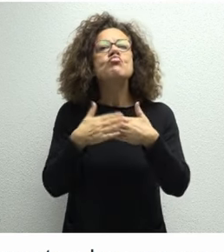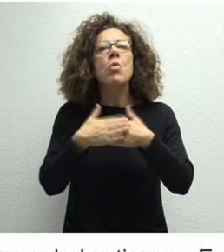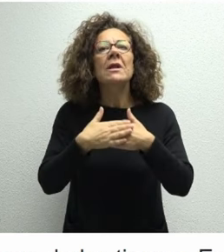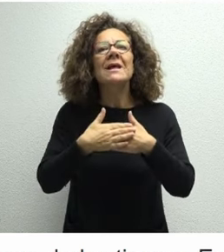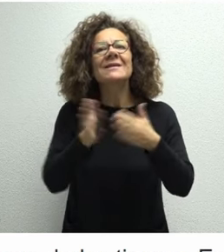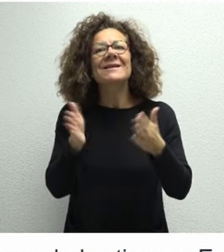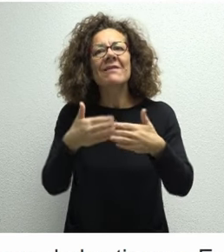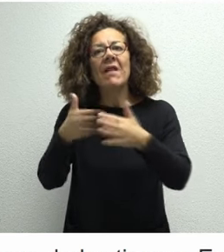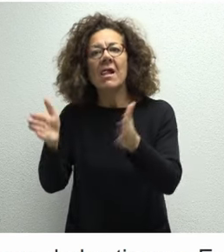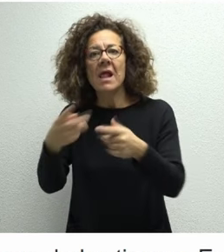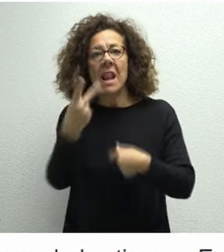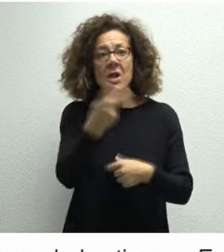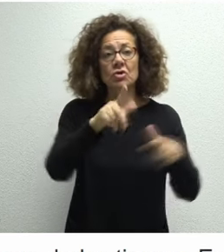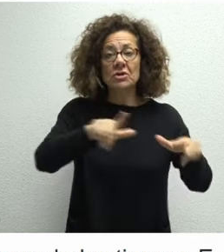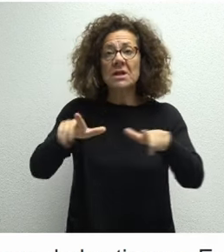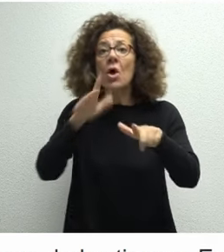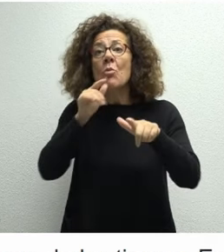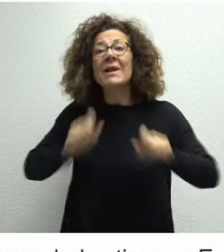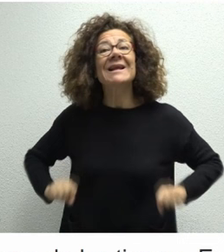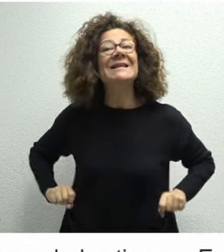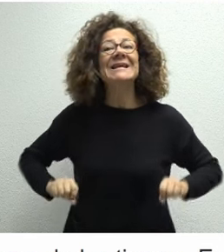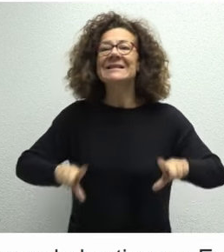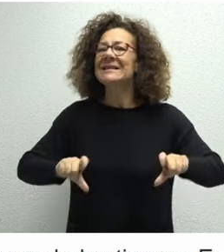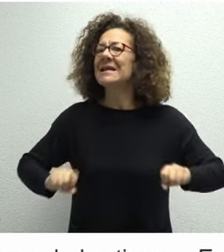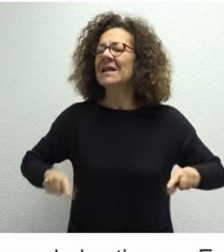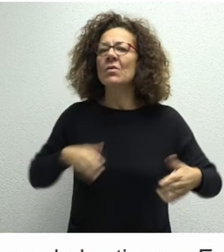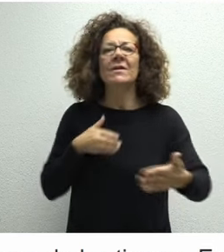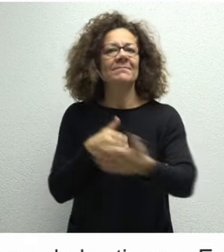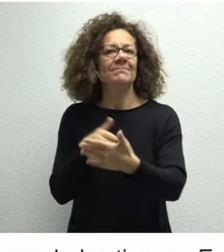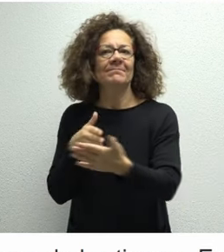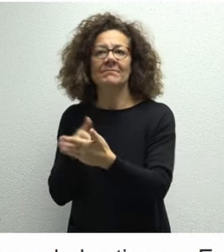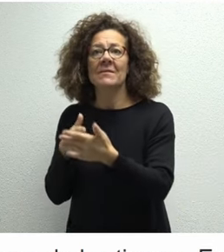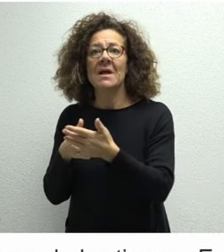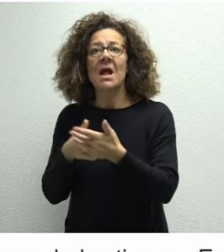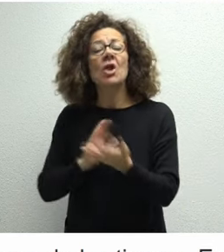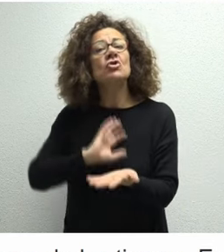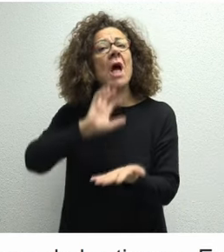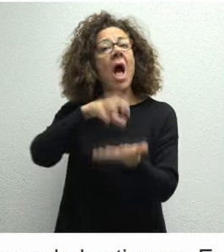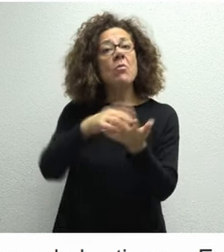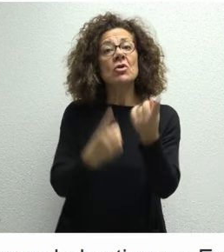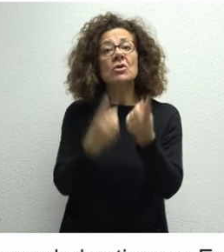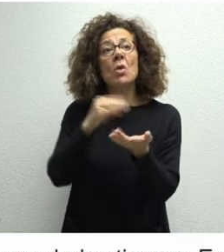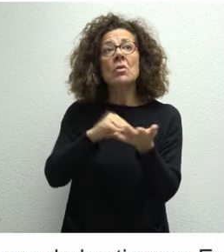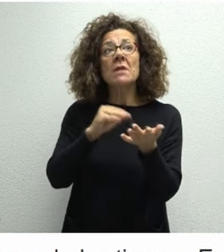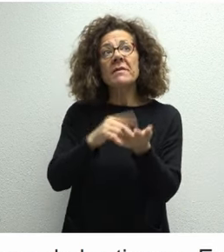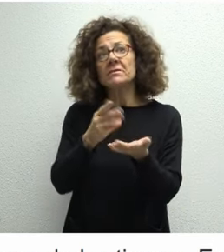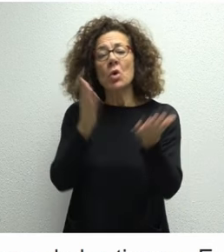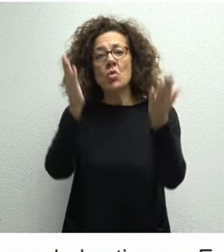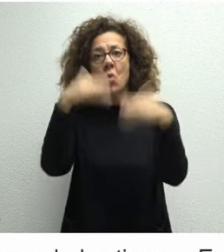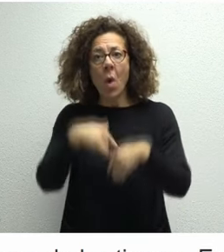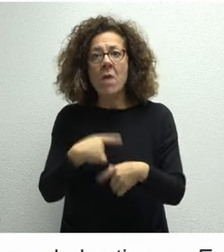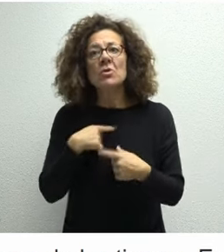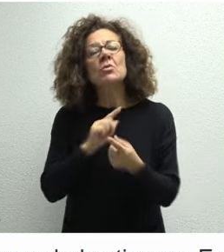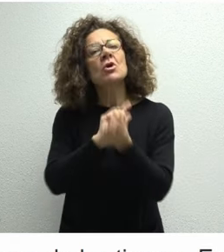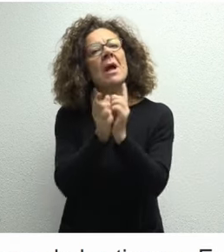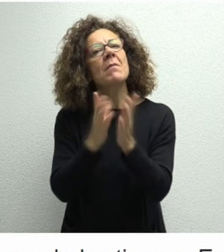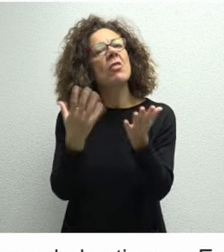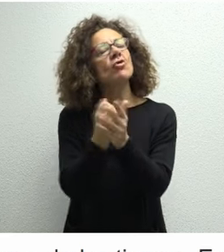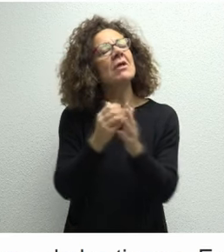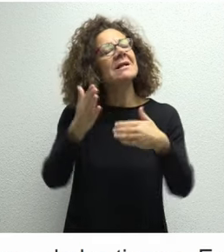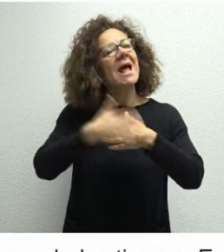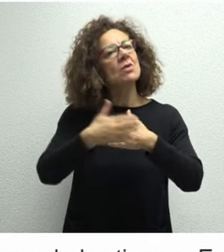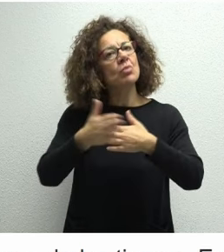dos salas porque si no las sillas de rueda no pasan vale en los ambulatorios muy rara verla pues hemos cambiado todas las puertas de la